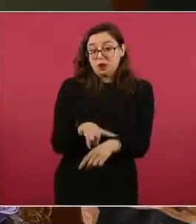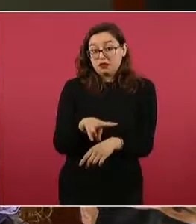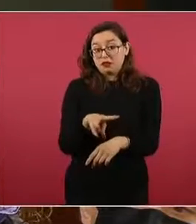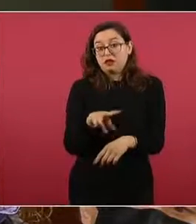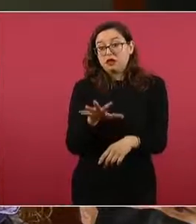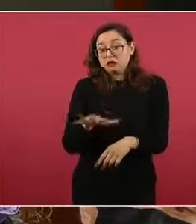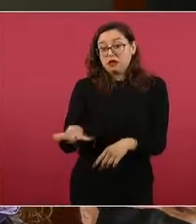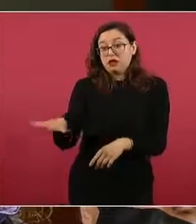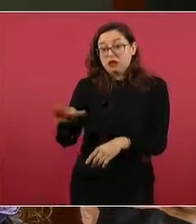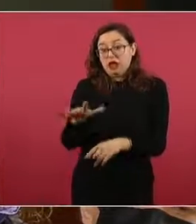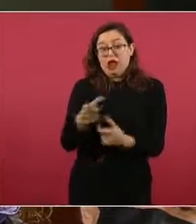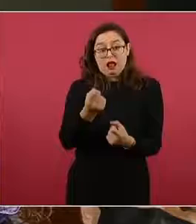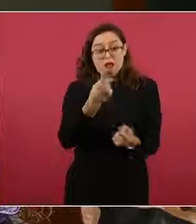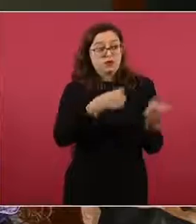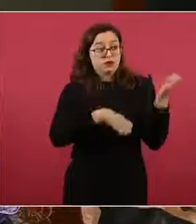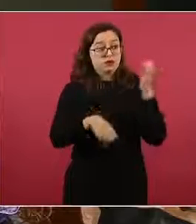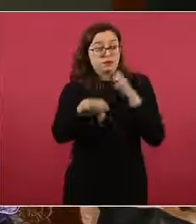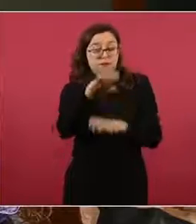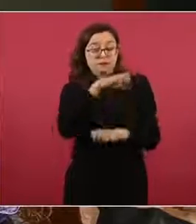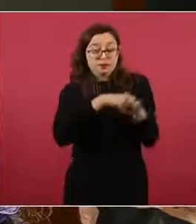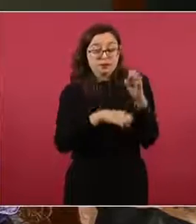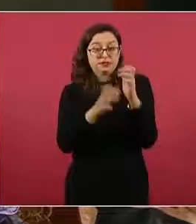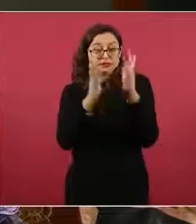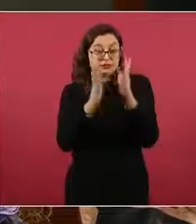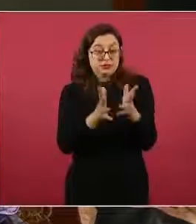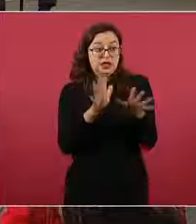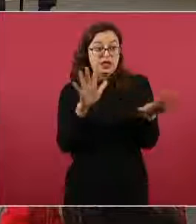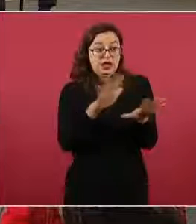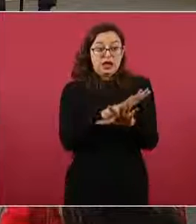nearshoring, se han reubicado en